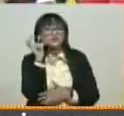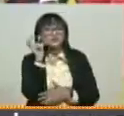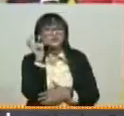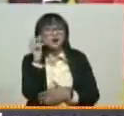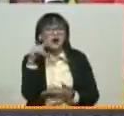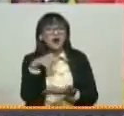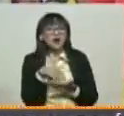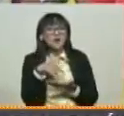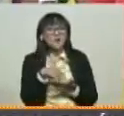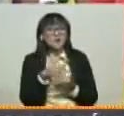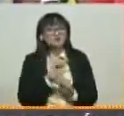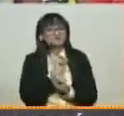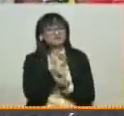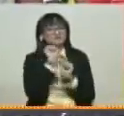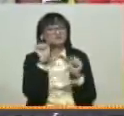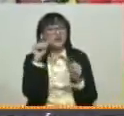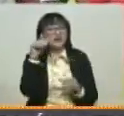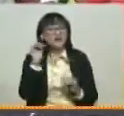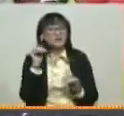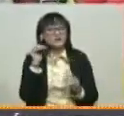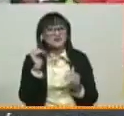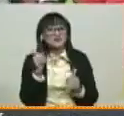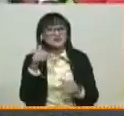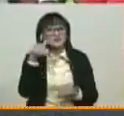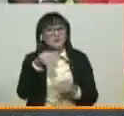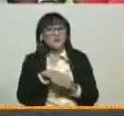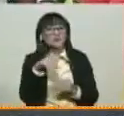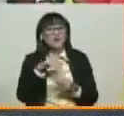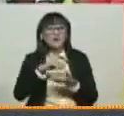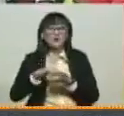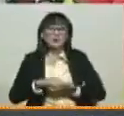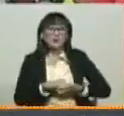a votar en Trujillo, los